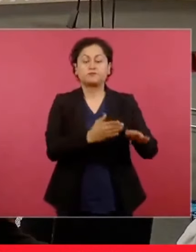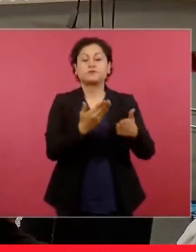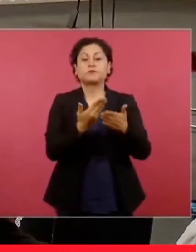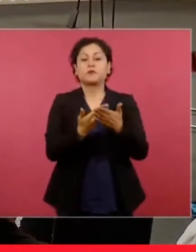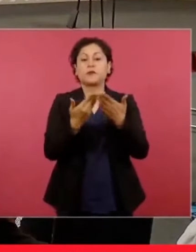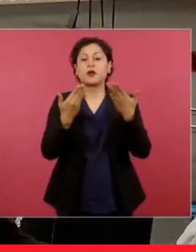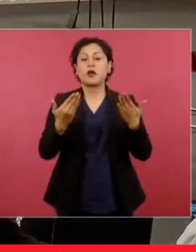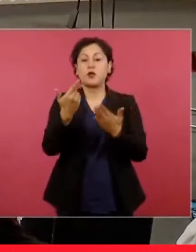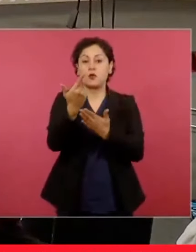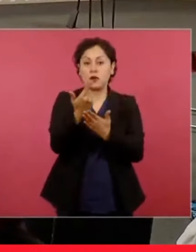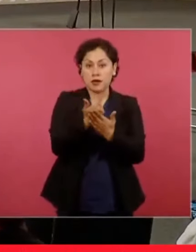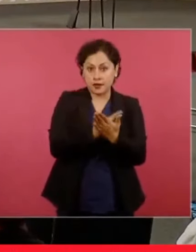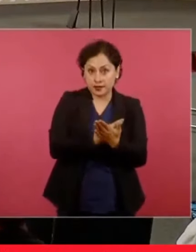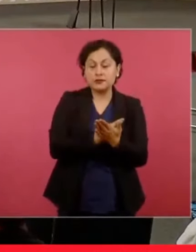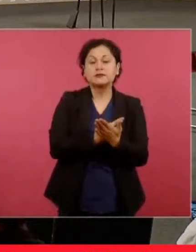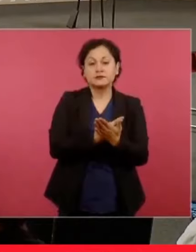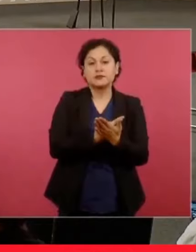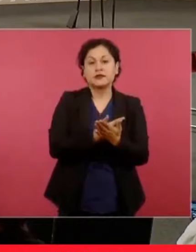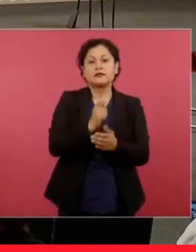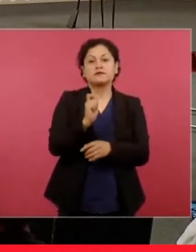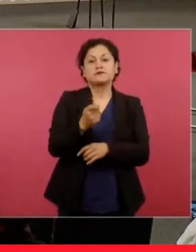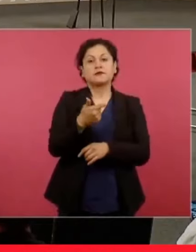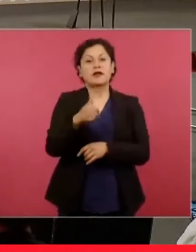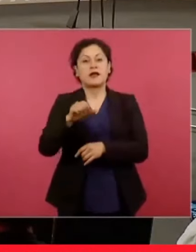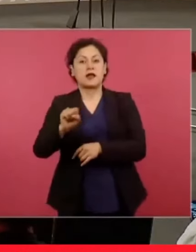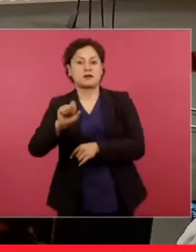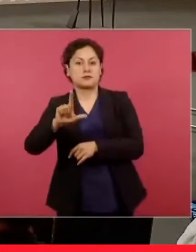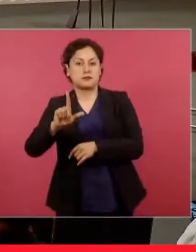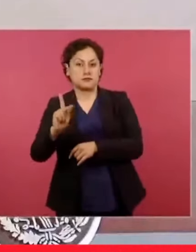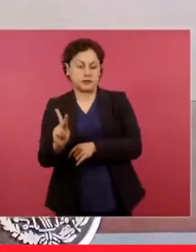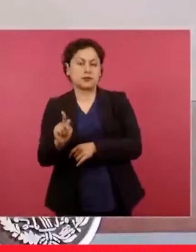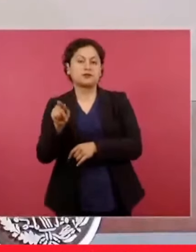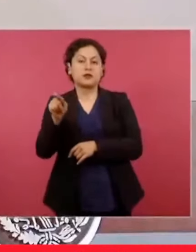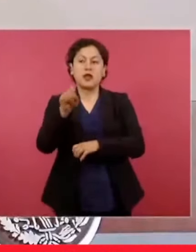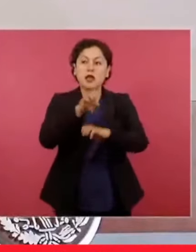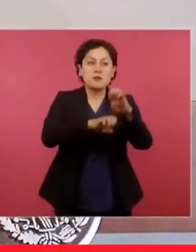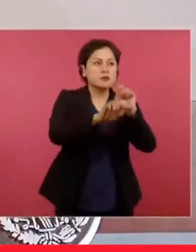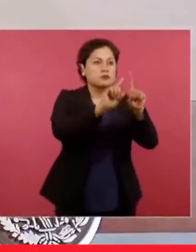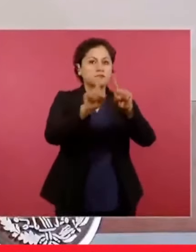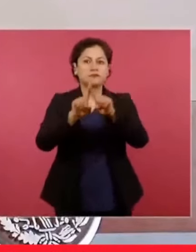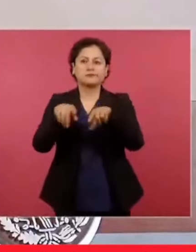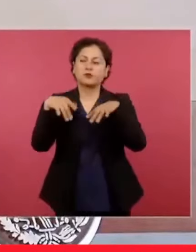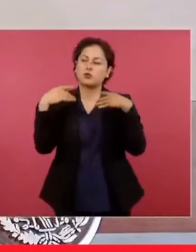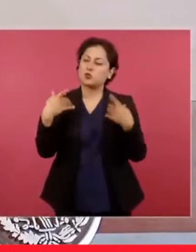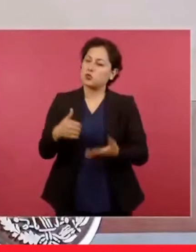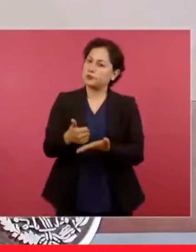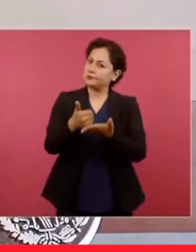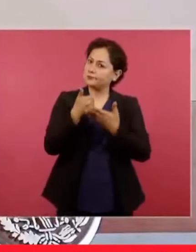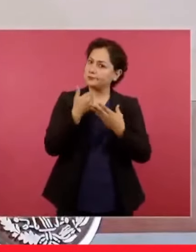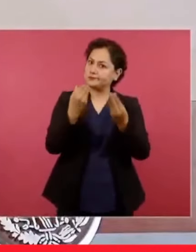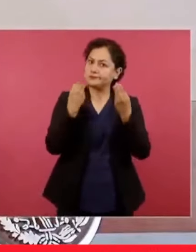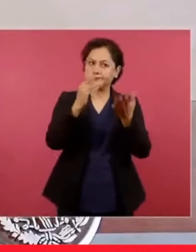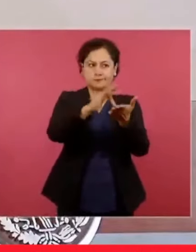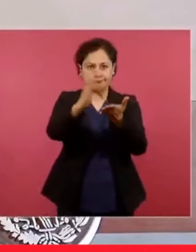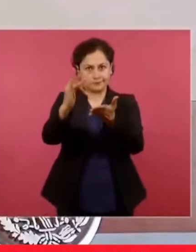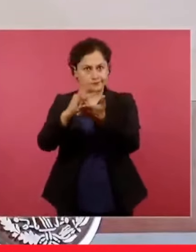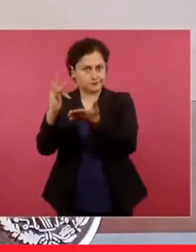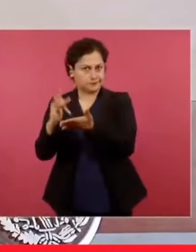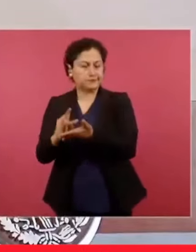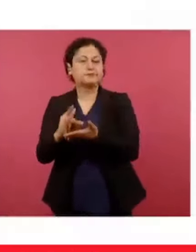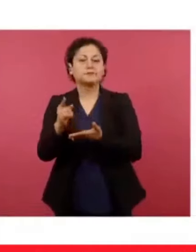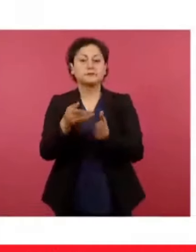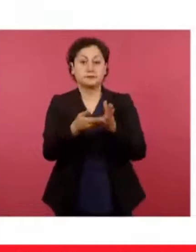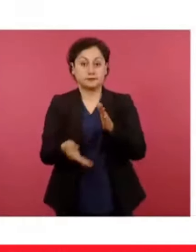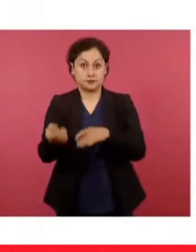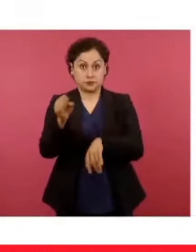quienen los precios del gas LP donde hemos tenido un gran apoyo por parte de las empresas hay que mencionarlo y esta semana tenemos que en el